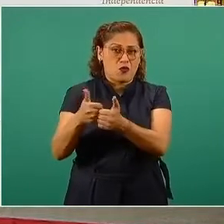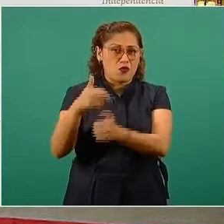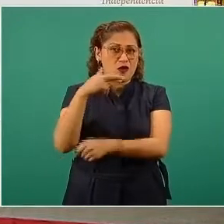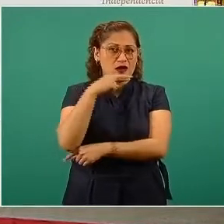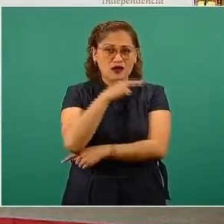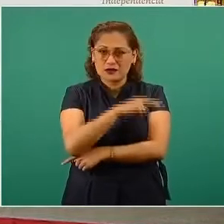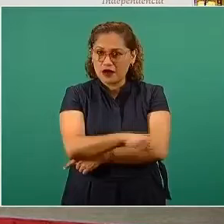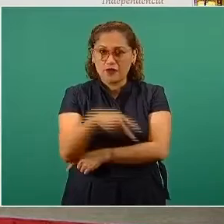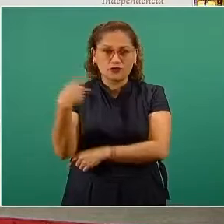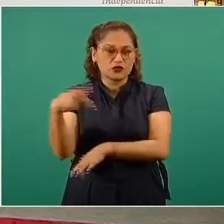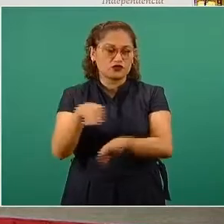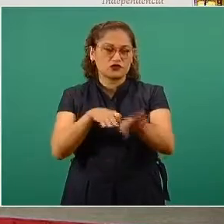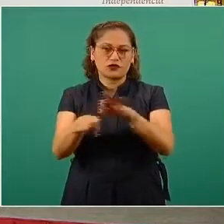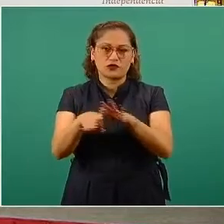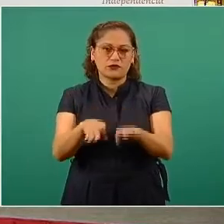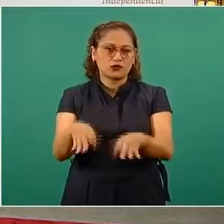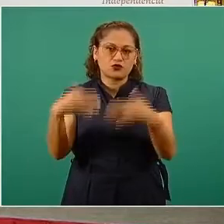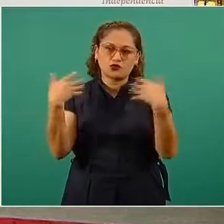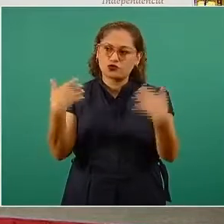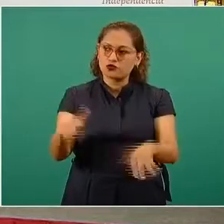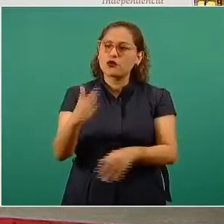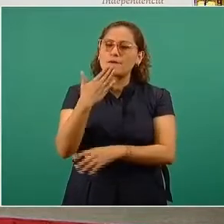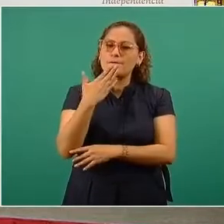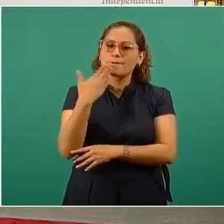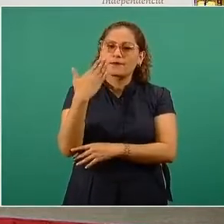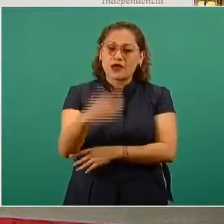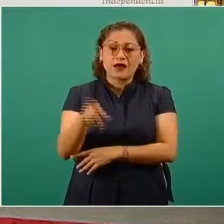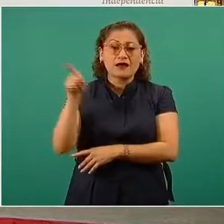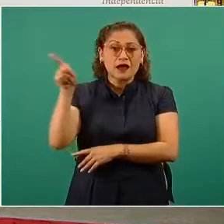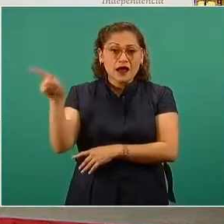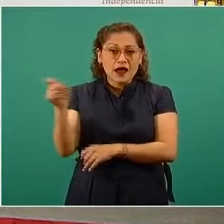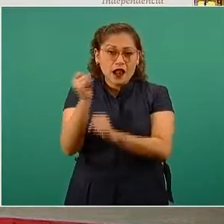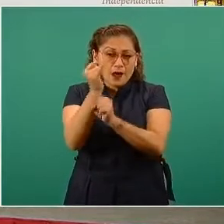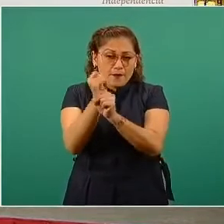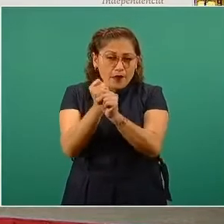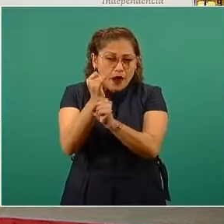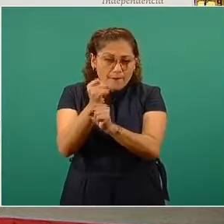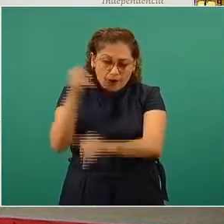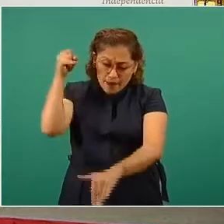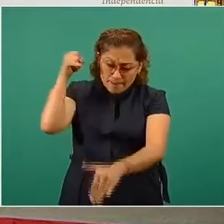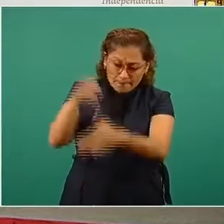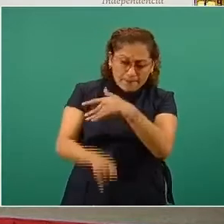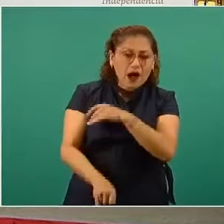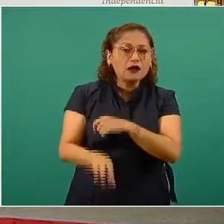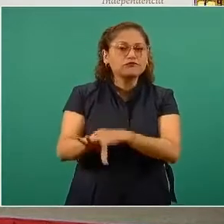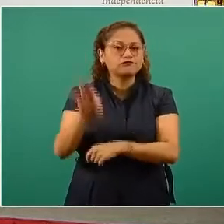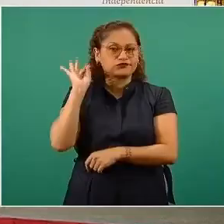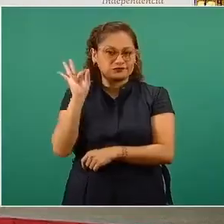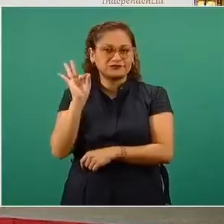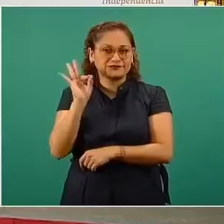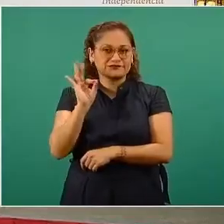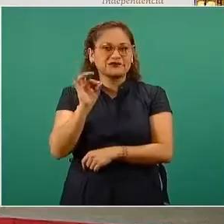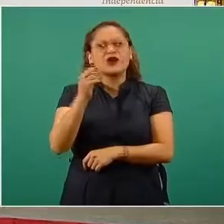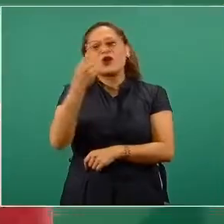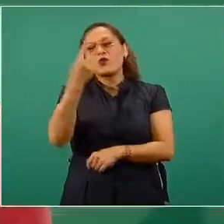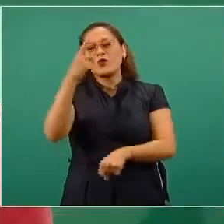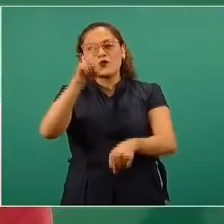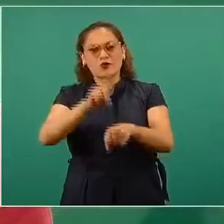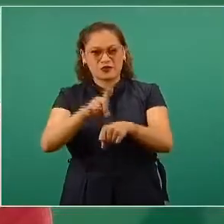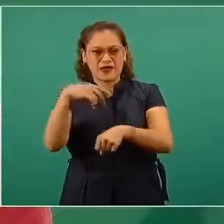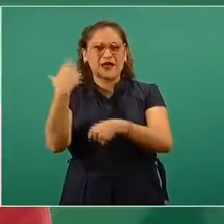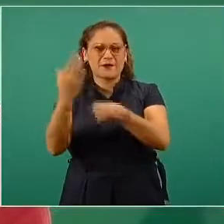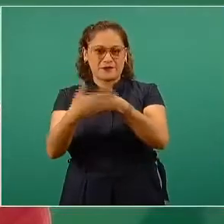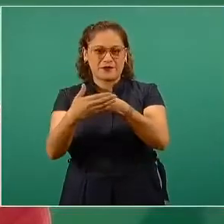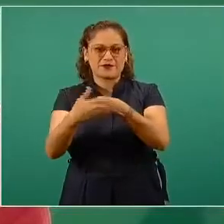años. Y no solo eso, sino que se metió a las profundidades de COFEPRIS. Un día les detallaré